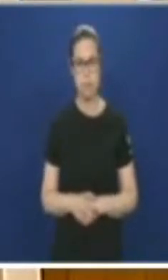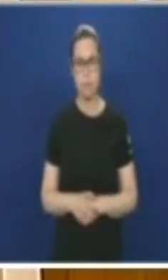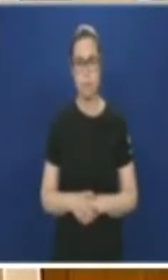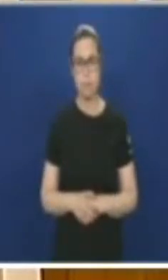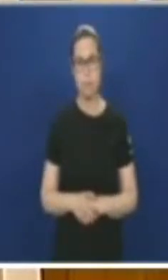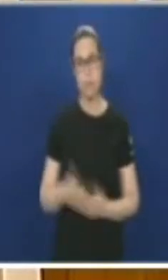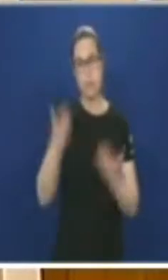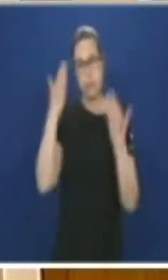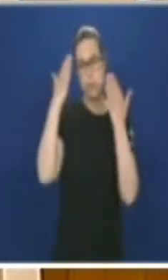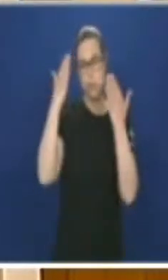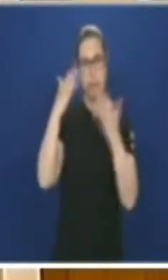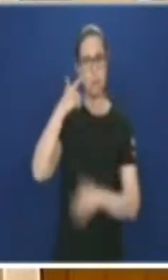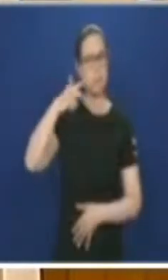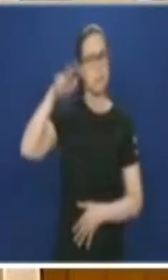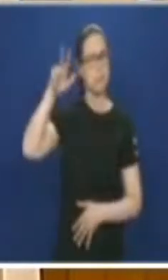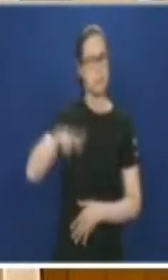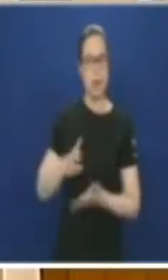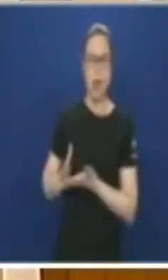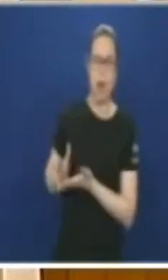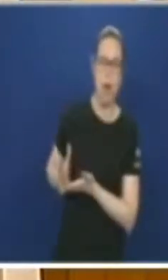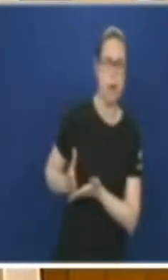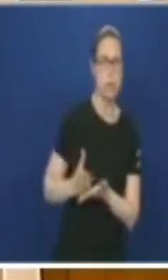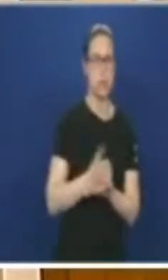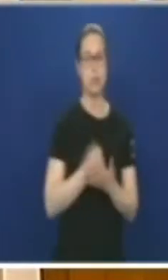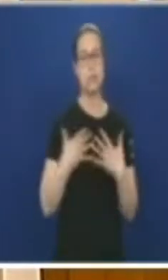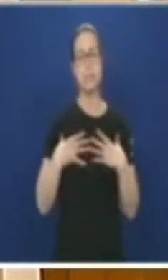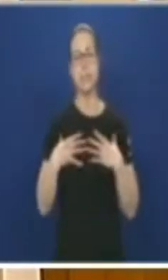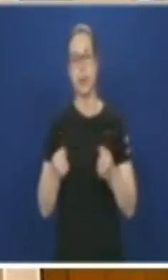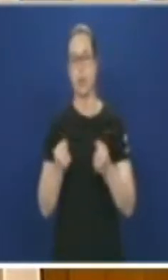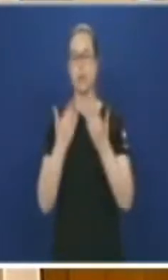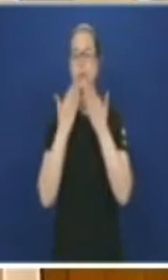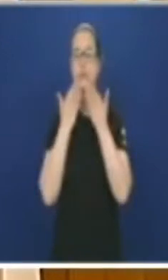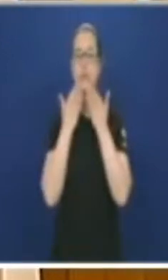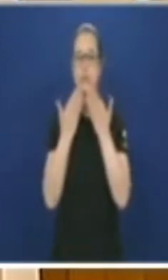para todos. Saúde e terra. Moitas gracias.